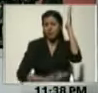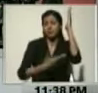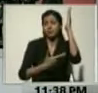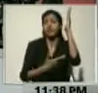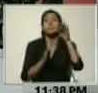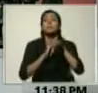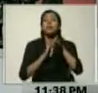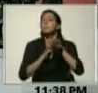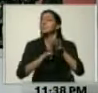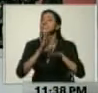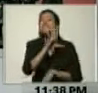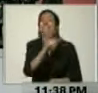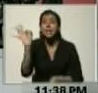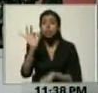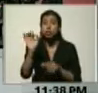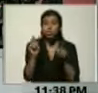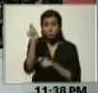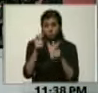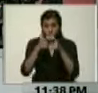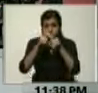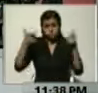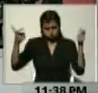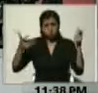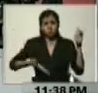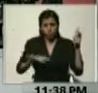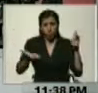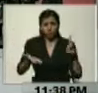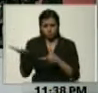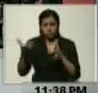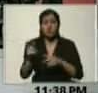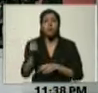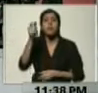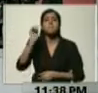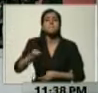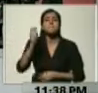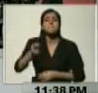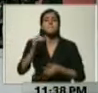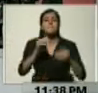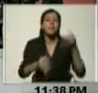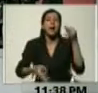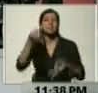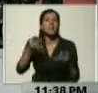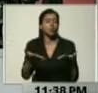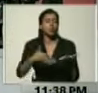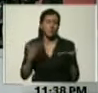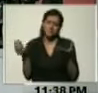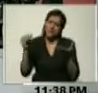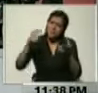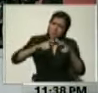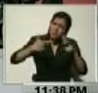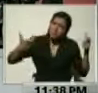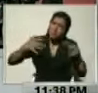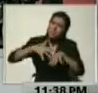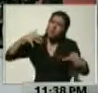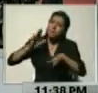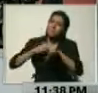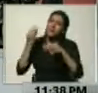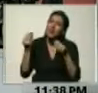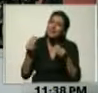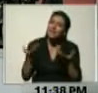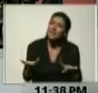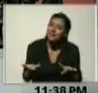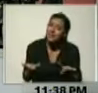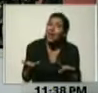diputados. Ahora, uno se pregunta, ¿por qué ellos quieren tener mayoría en la sala constitucional? Ah, para hacer lo